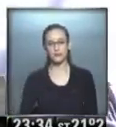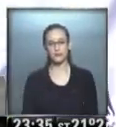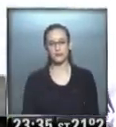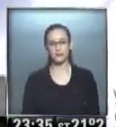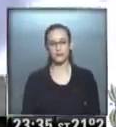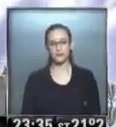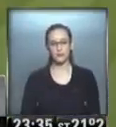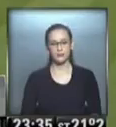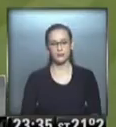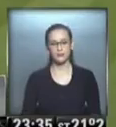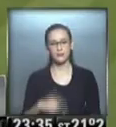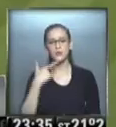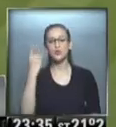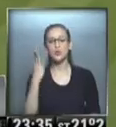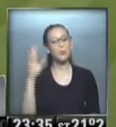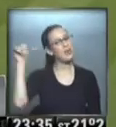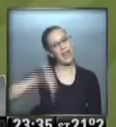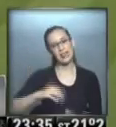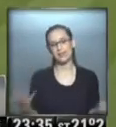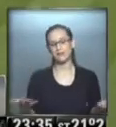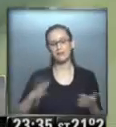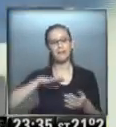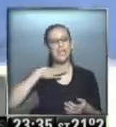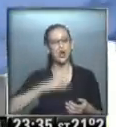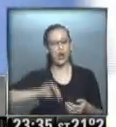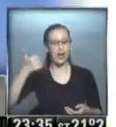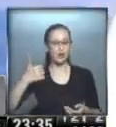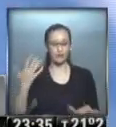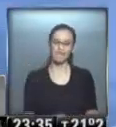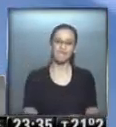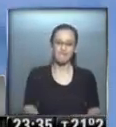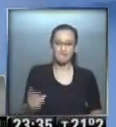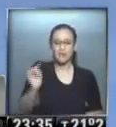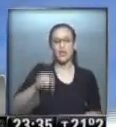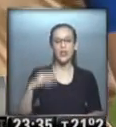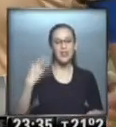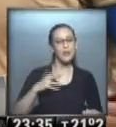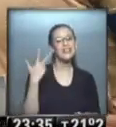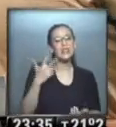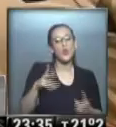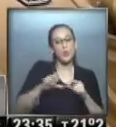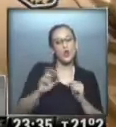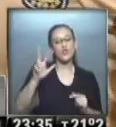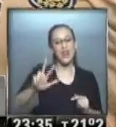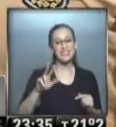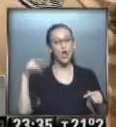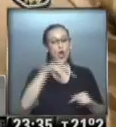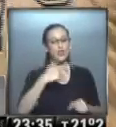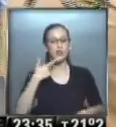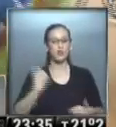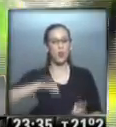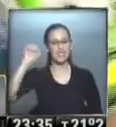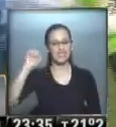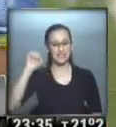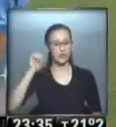Perdió frente a México y de esta manera se quedó con las ganas de llegar a la final. Va a tener que disputar ahora el tercer puesto frente a Suecia, este